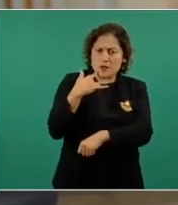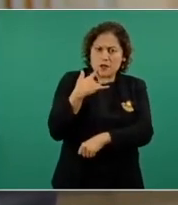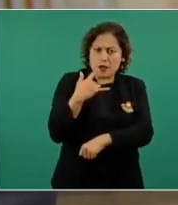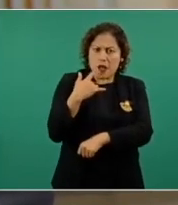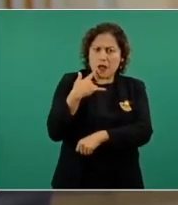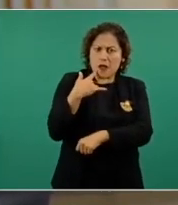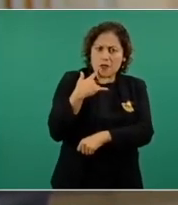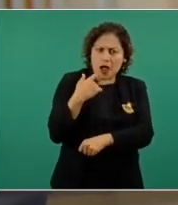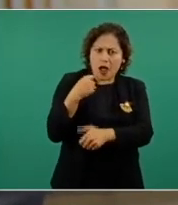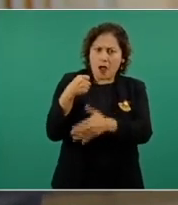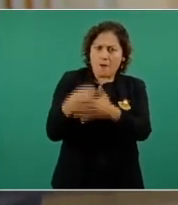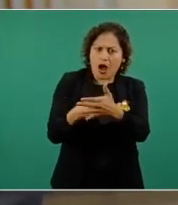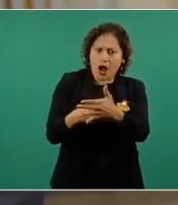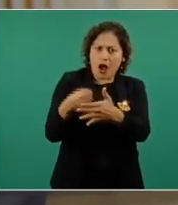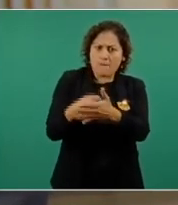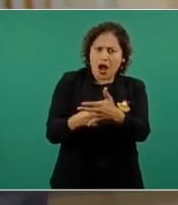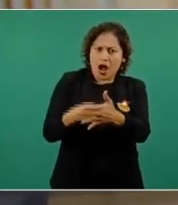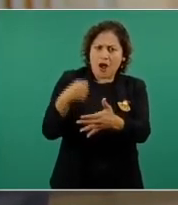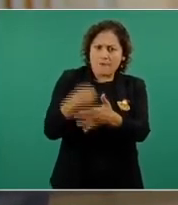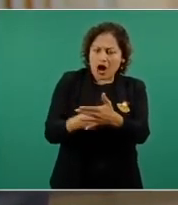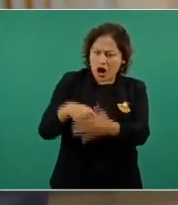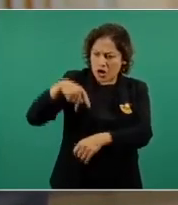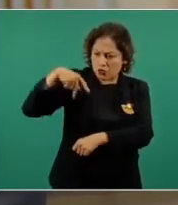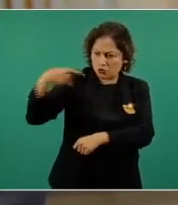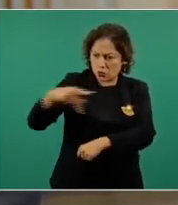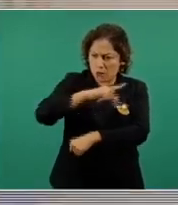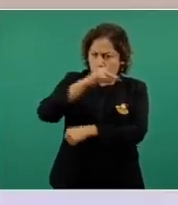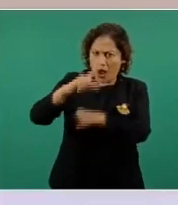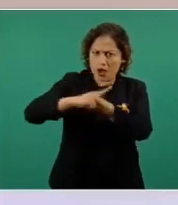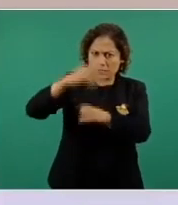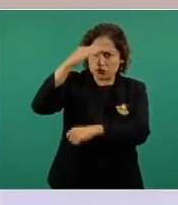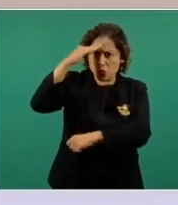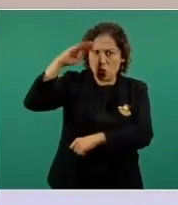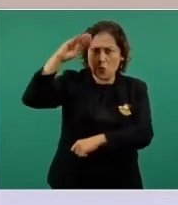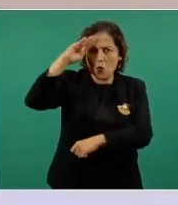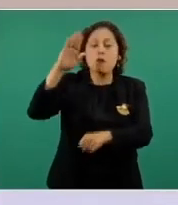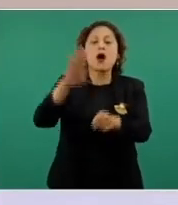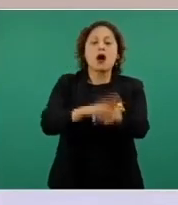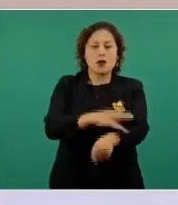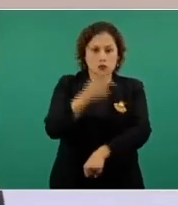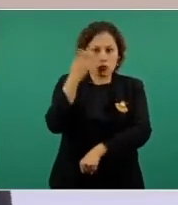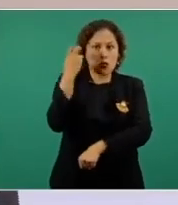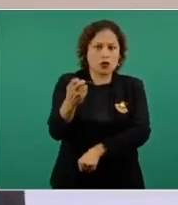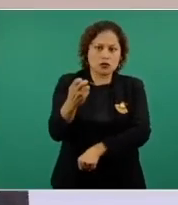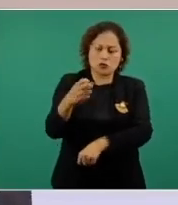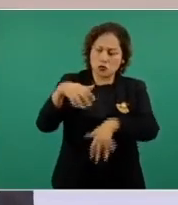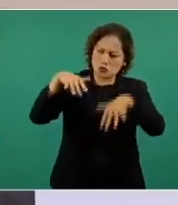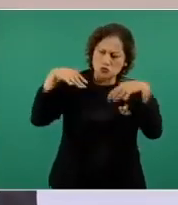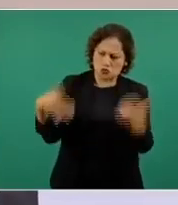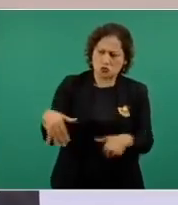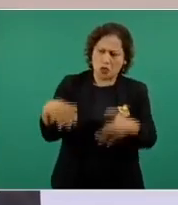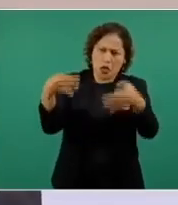el pueblo de Cuba merece el premio de la dignidad